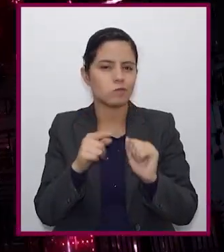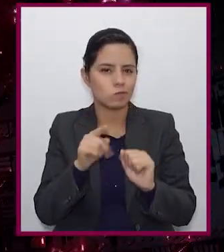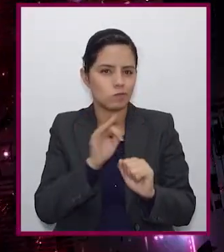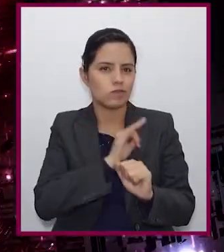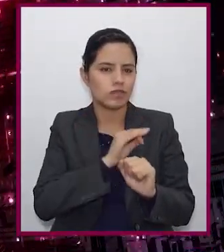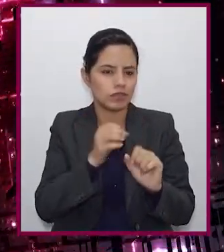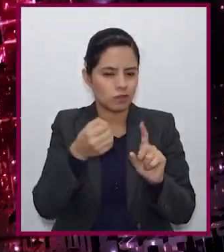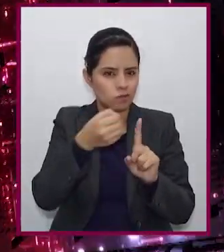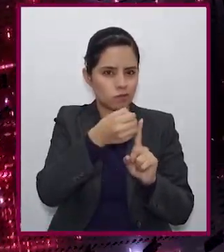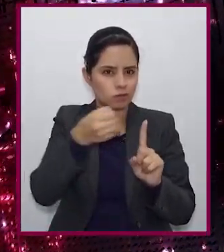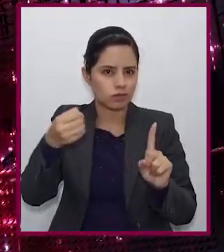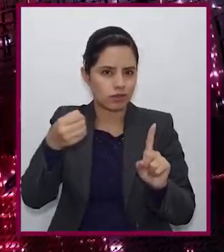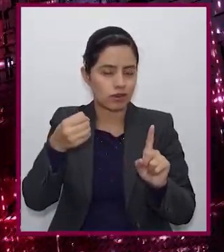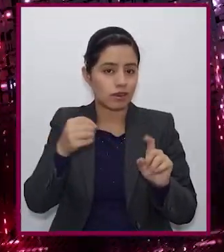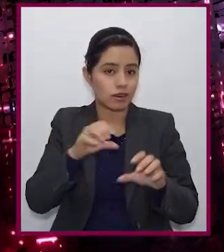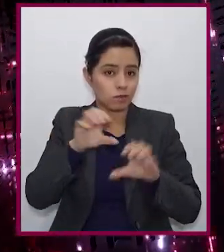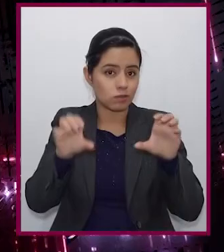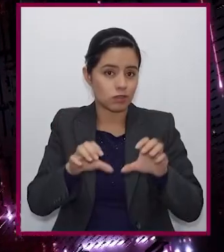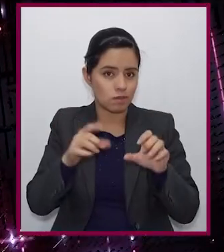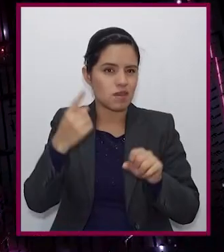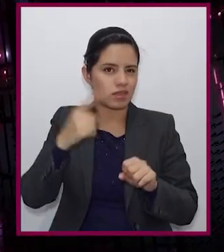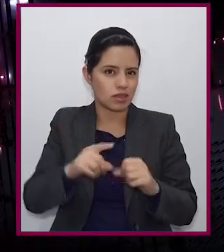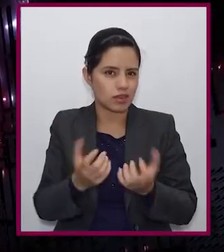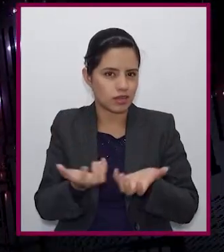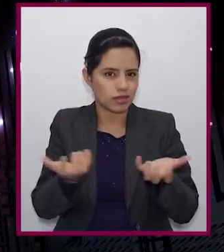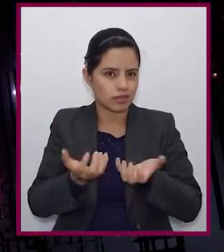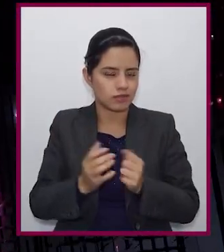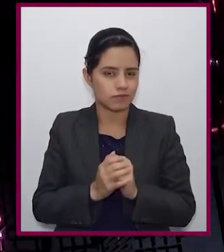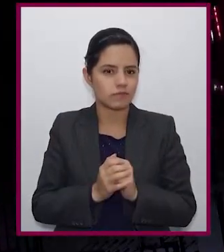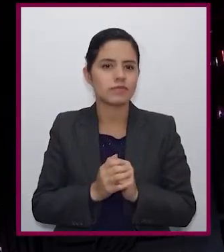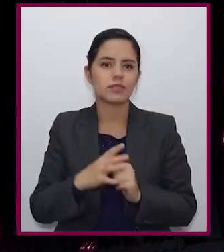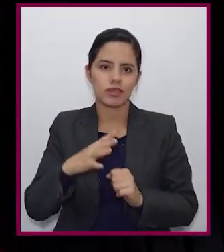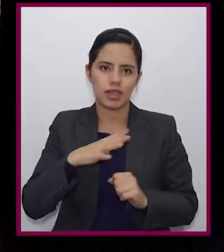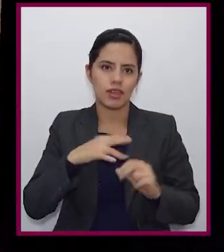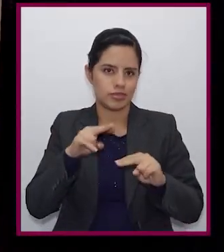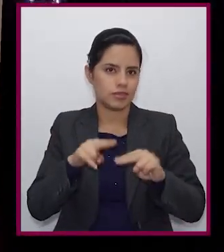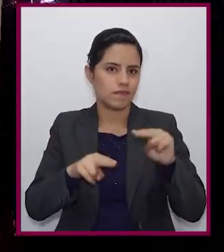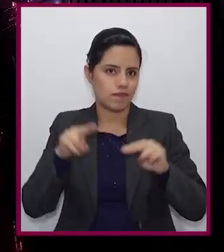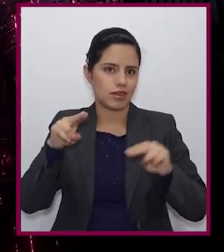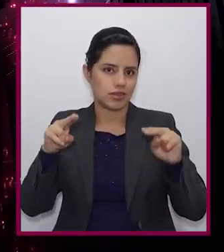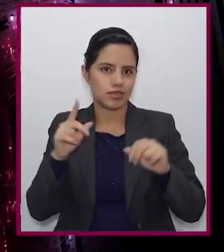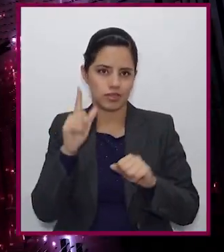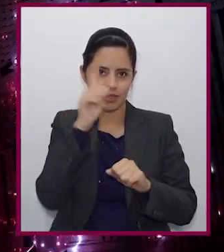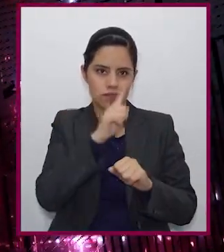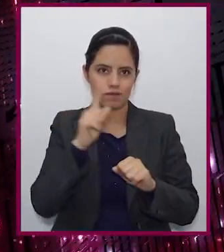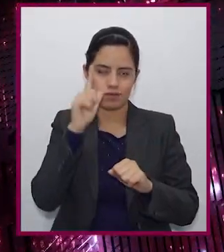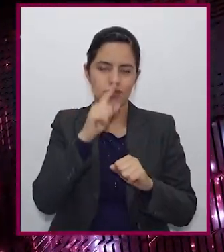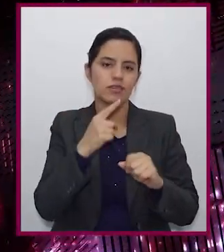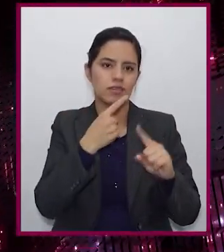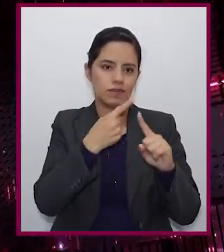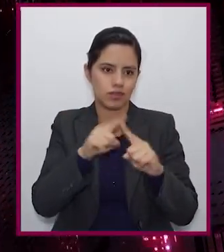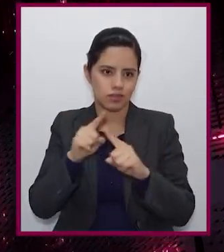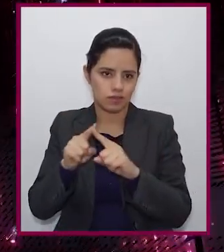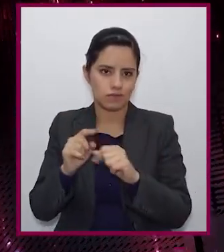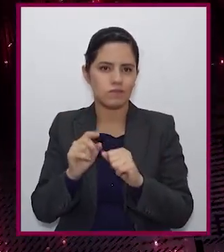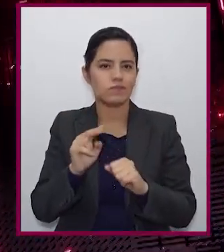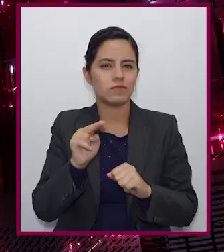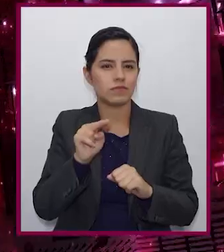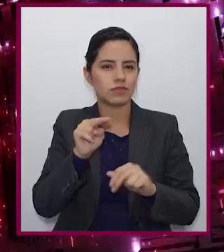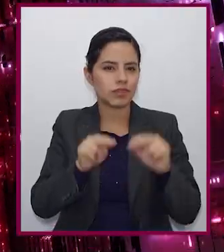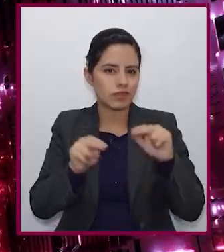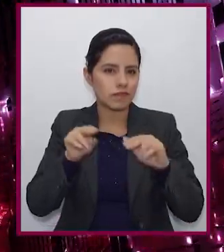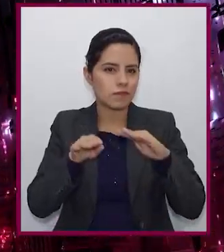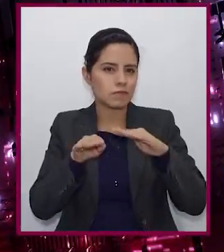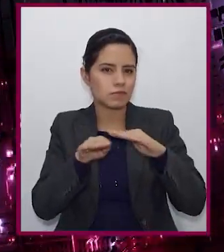describir comandos o funciones que estén predefinidas. Hay que mencionar que hay varios niveles de lenguajes de programación. Es el de